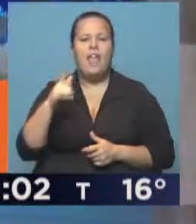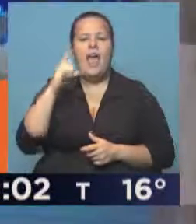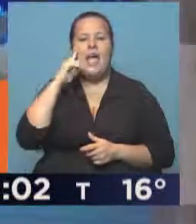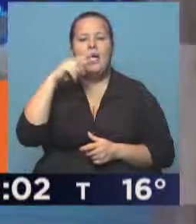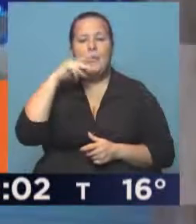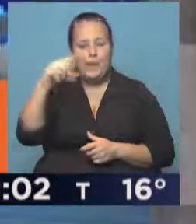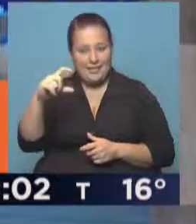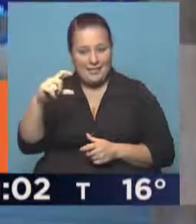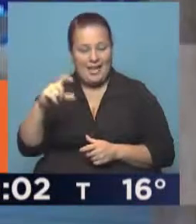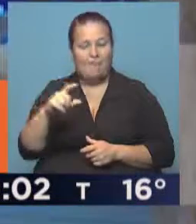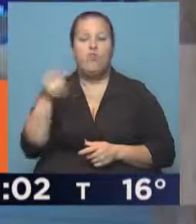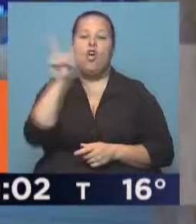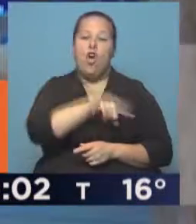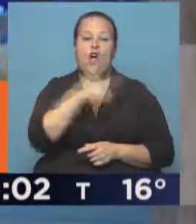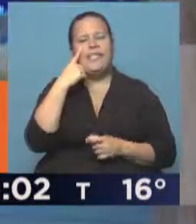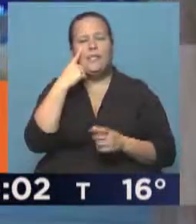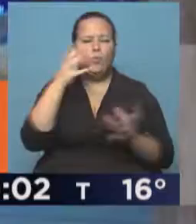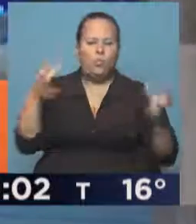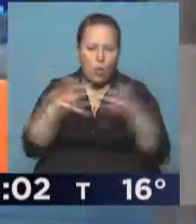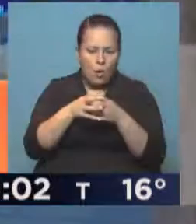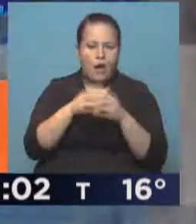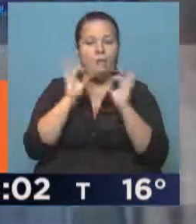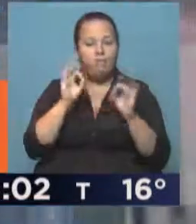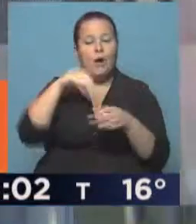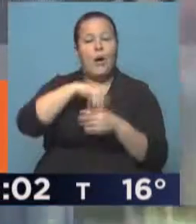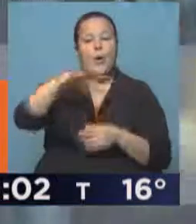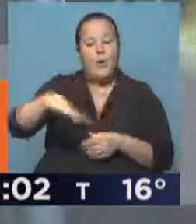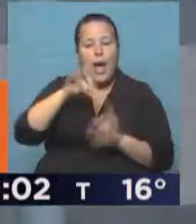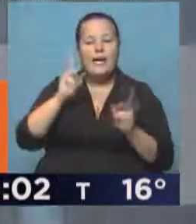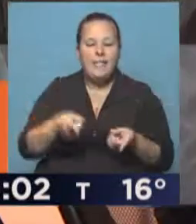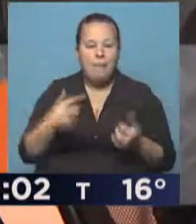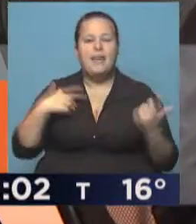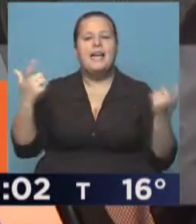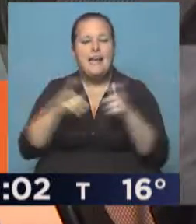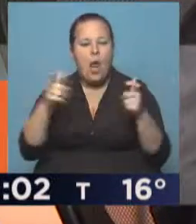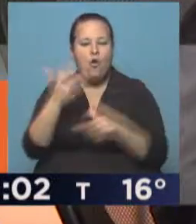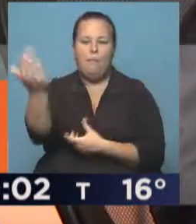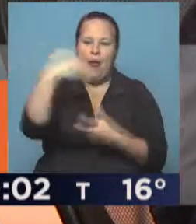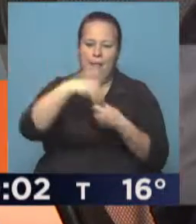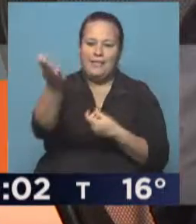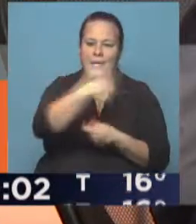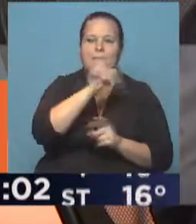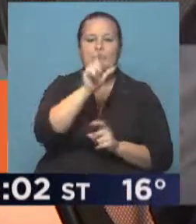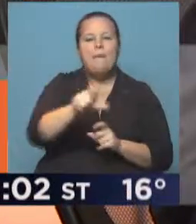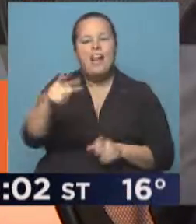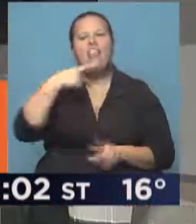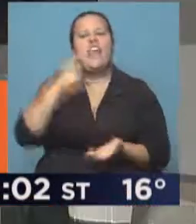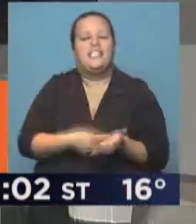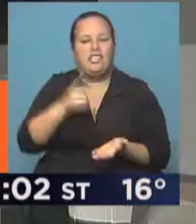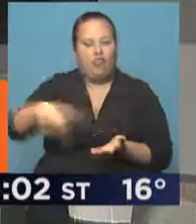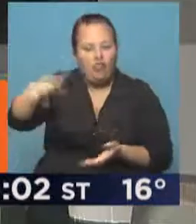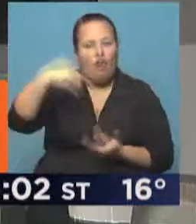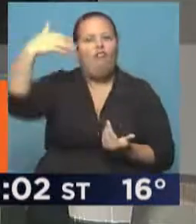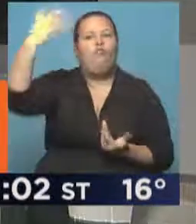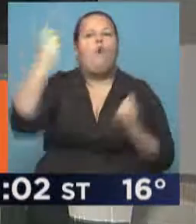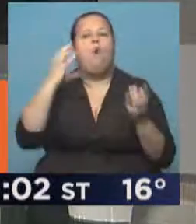y otras instituciones y después dentro del barrio también hacer dos reuniones participativas para que el propio vecino decida el